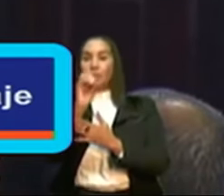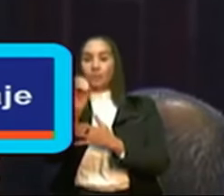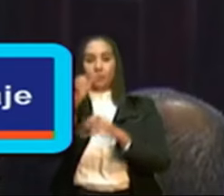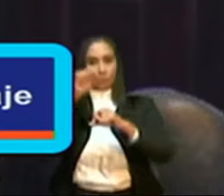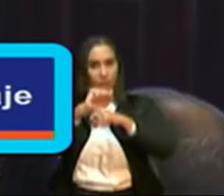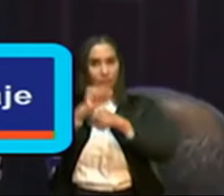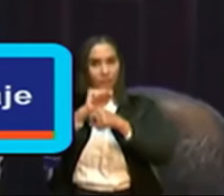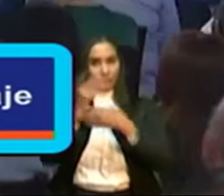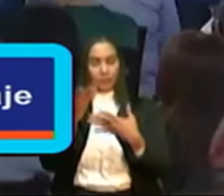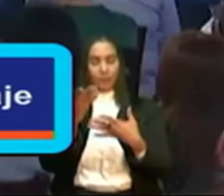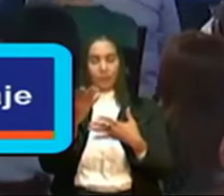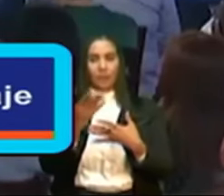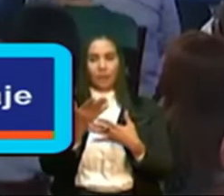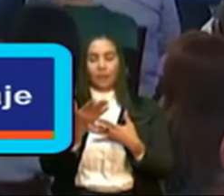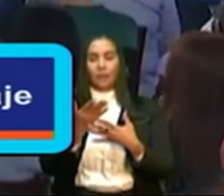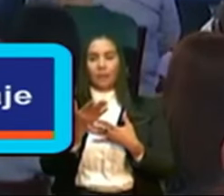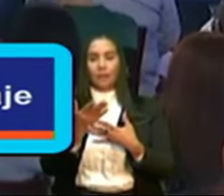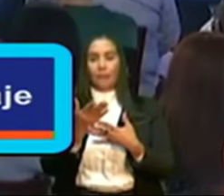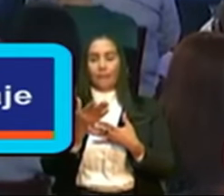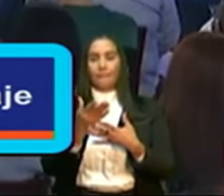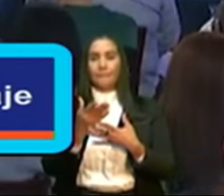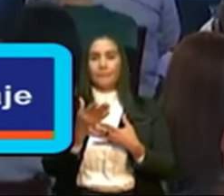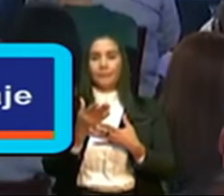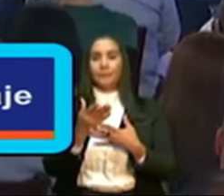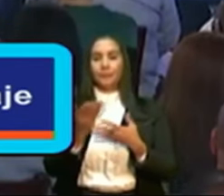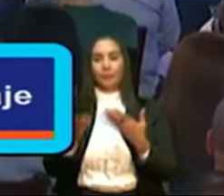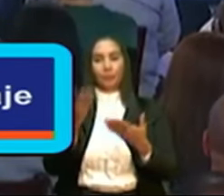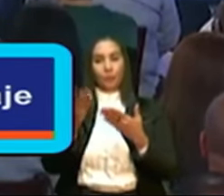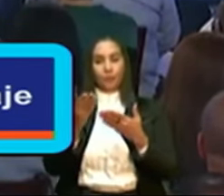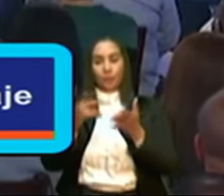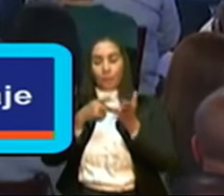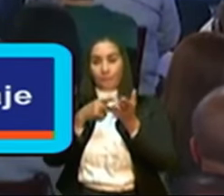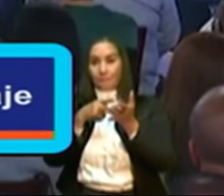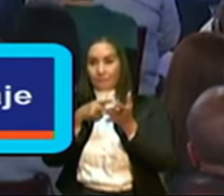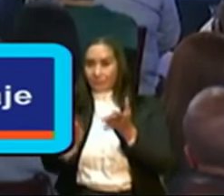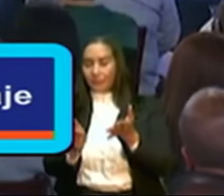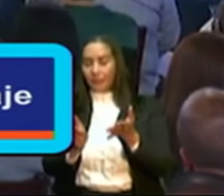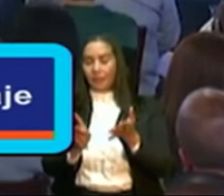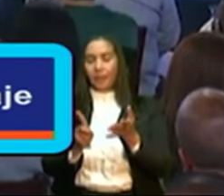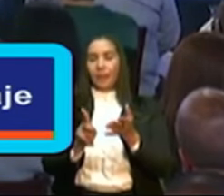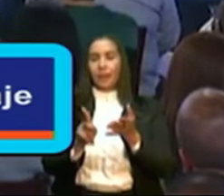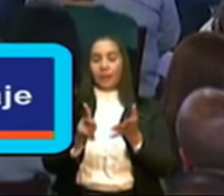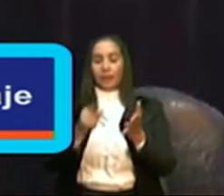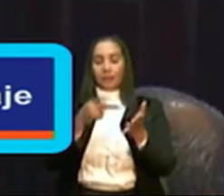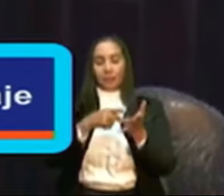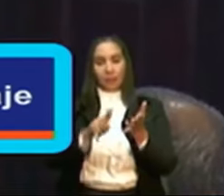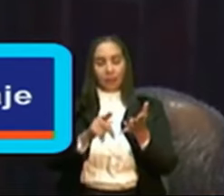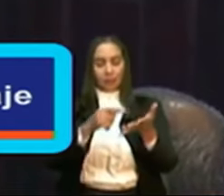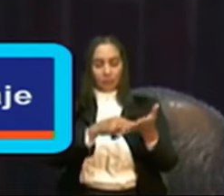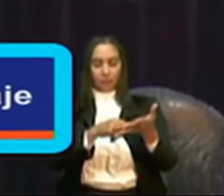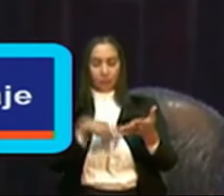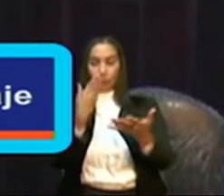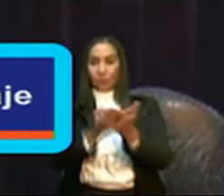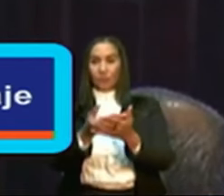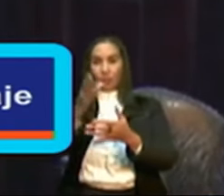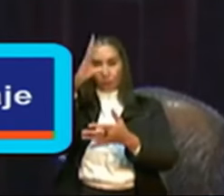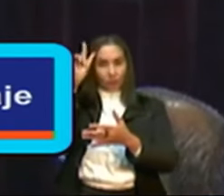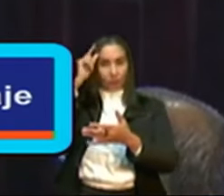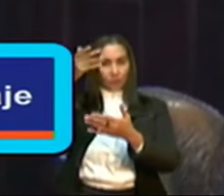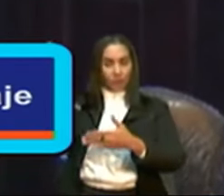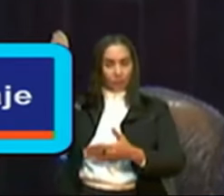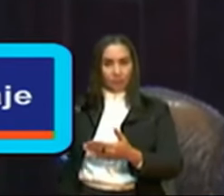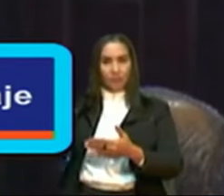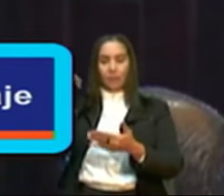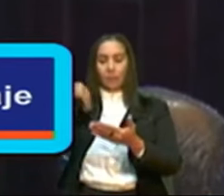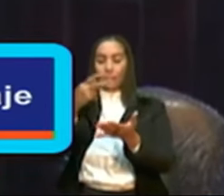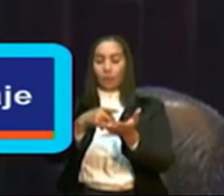avance. La obra completa. Pudimos pagar de acuerdo a una cubicación que encontramos de la gestión pasada, o sea que pudimos